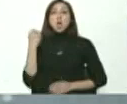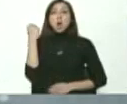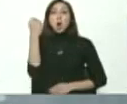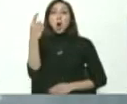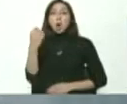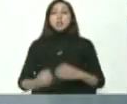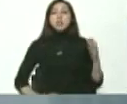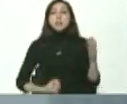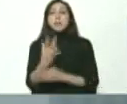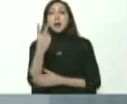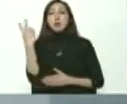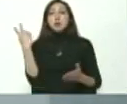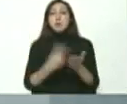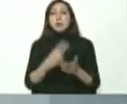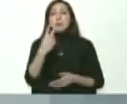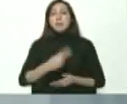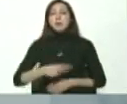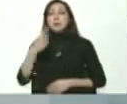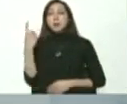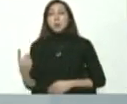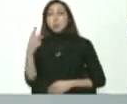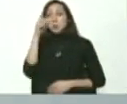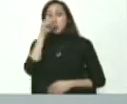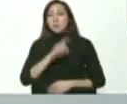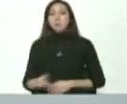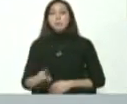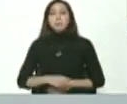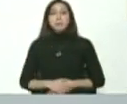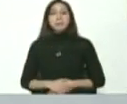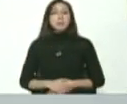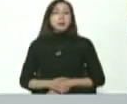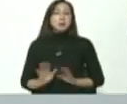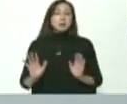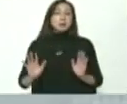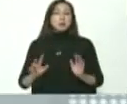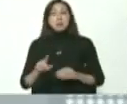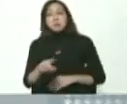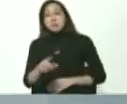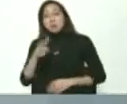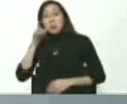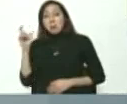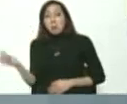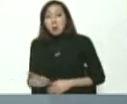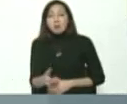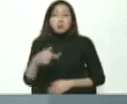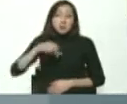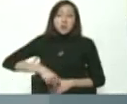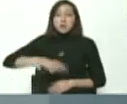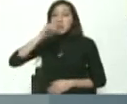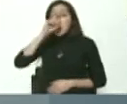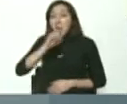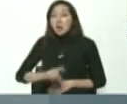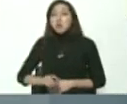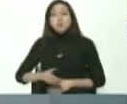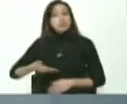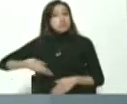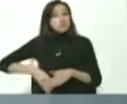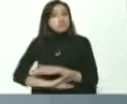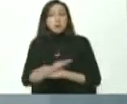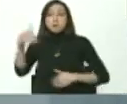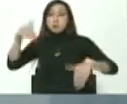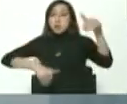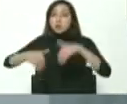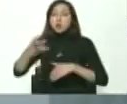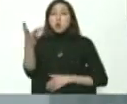11 de mayo del año 2021. Así que Venezuela, año 2021, vamos a la elección